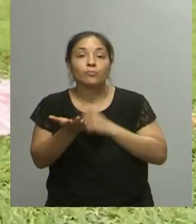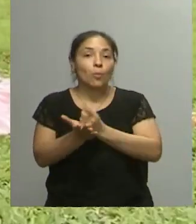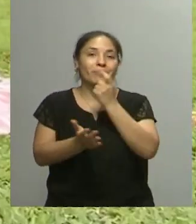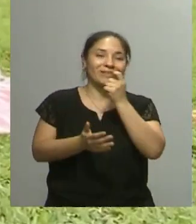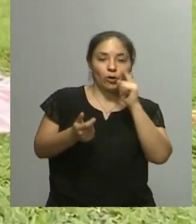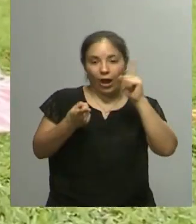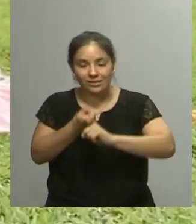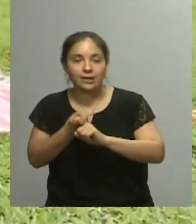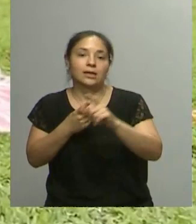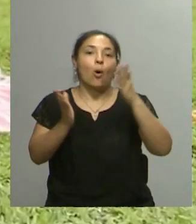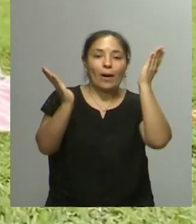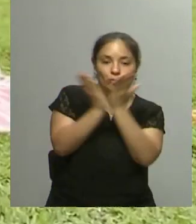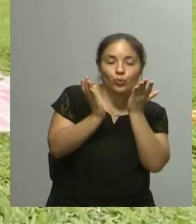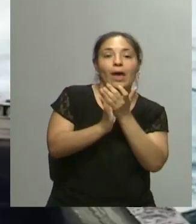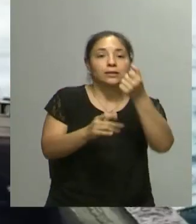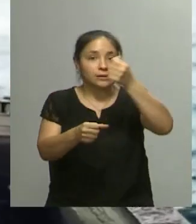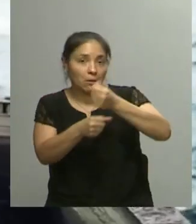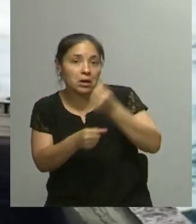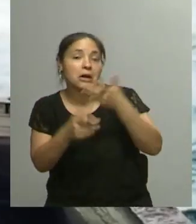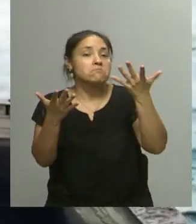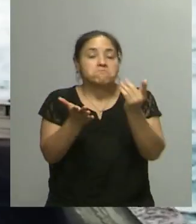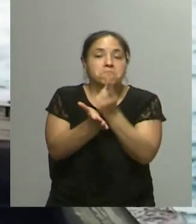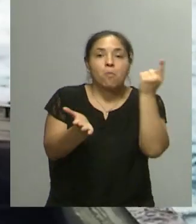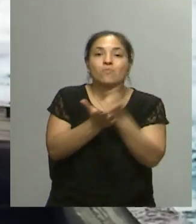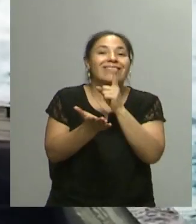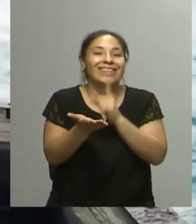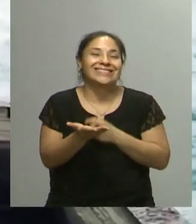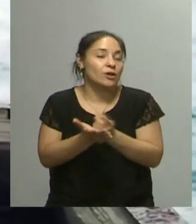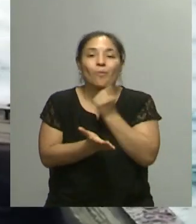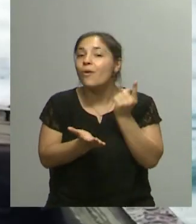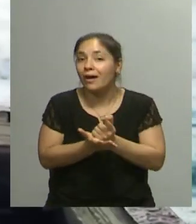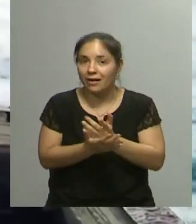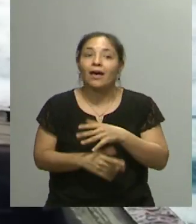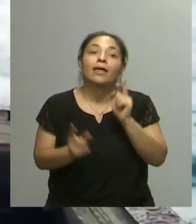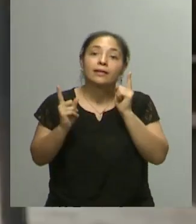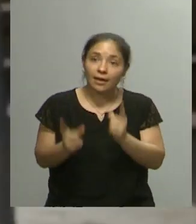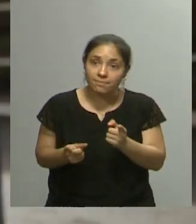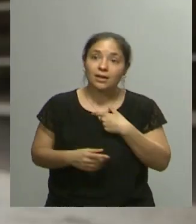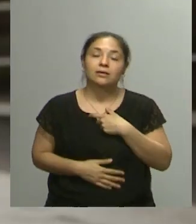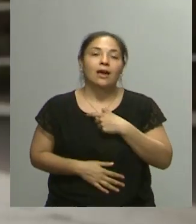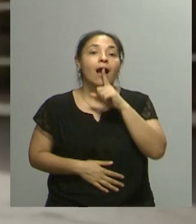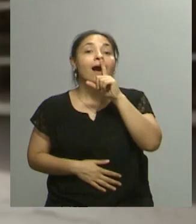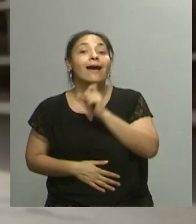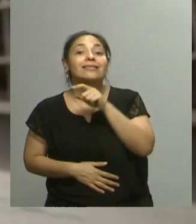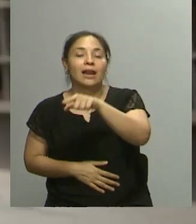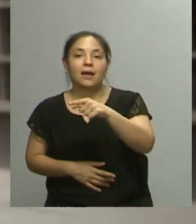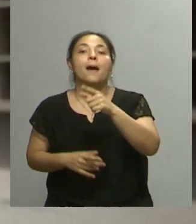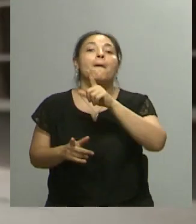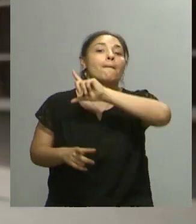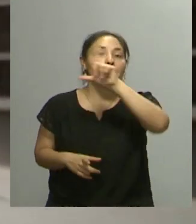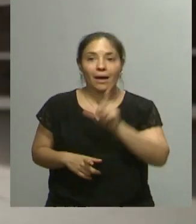carrera, trabajar en el Estado. También es cierto que Qatar es un país que se está